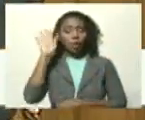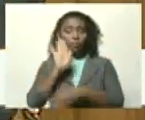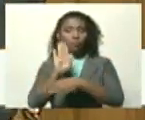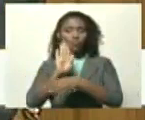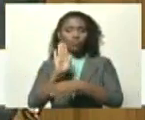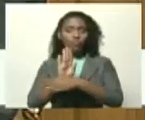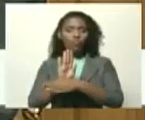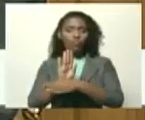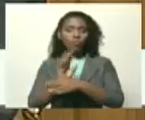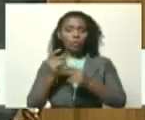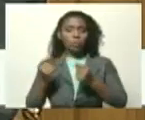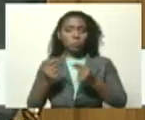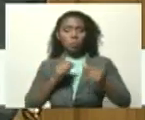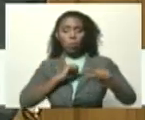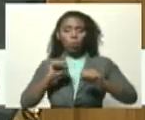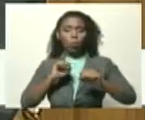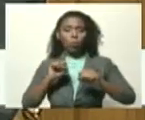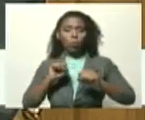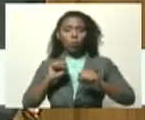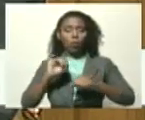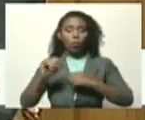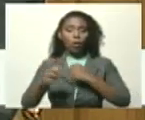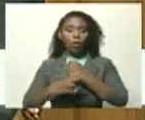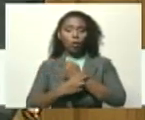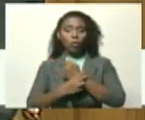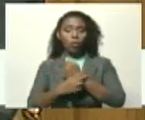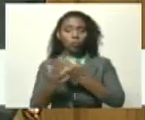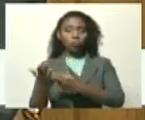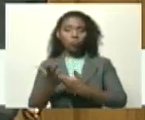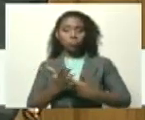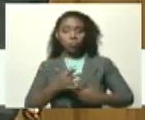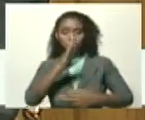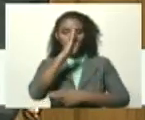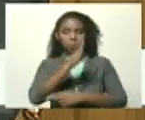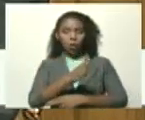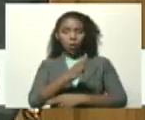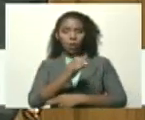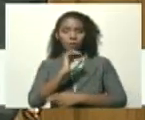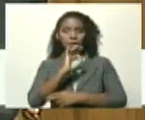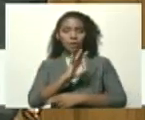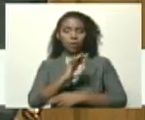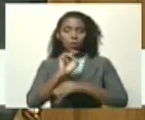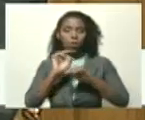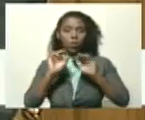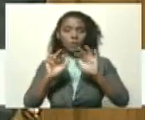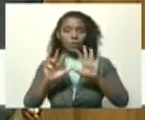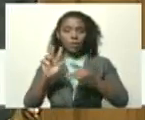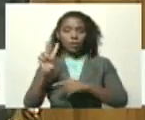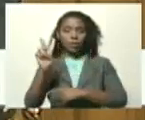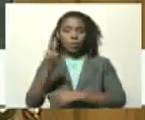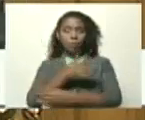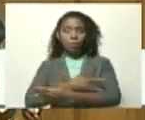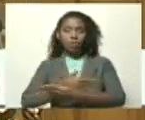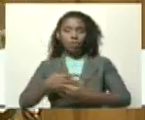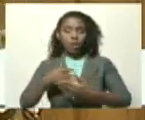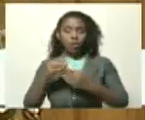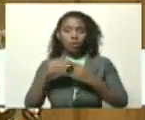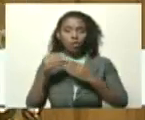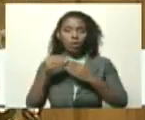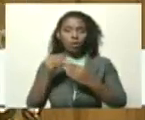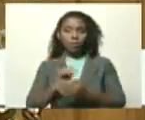activos, Guaidó recibió directamente 382 millones de